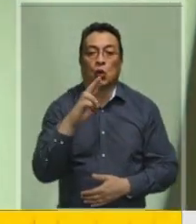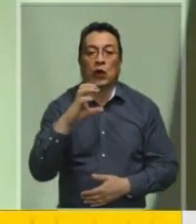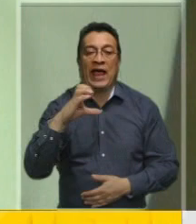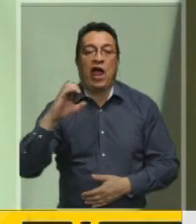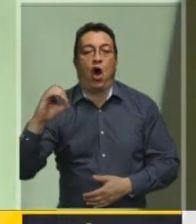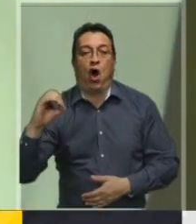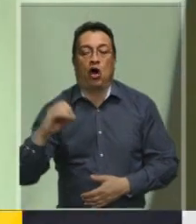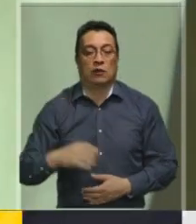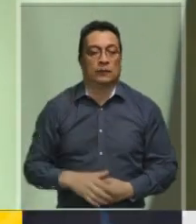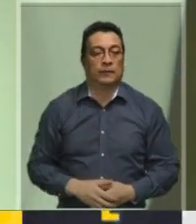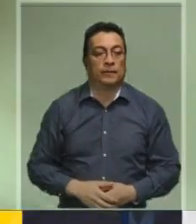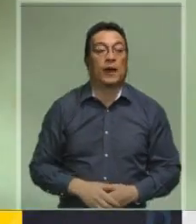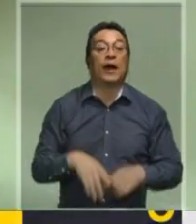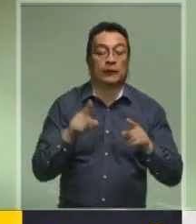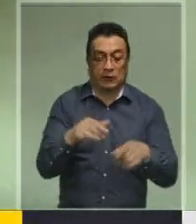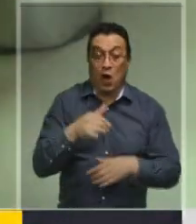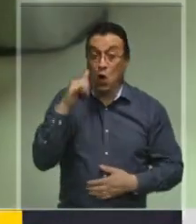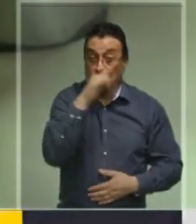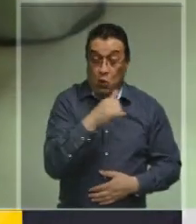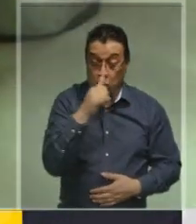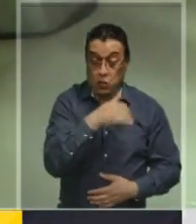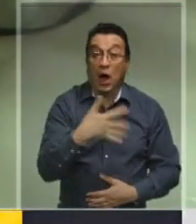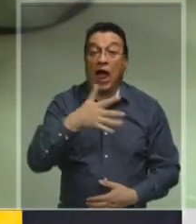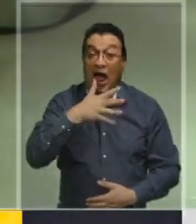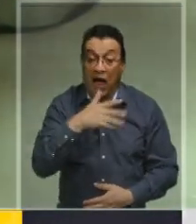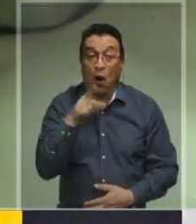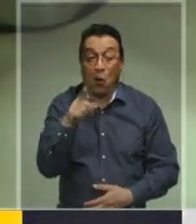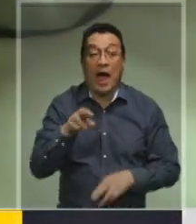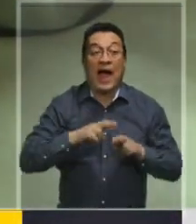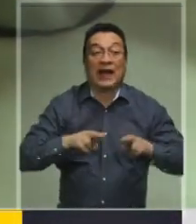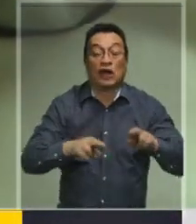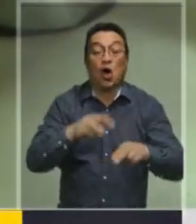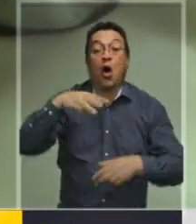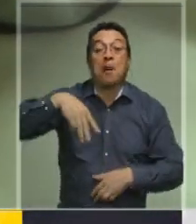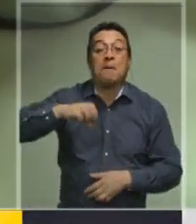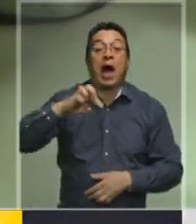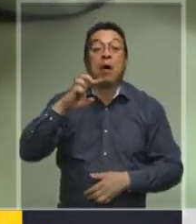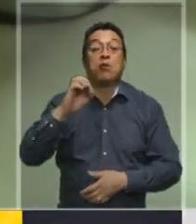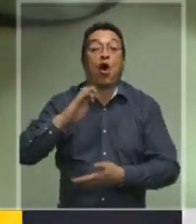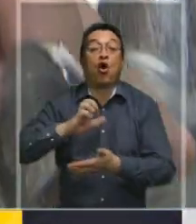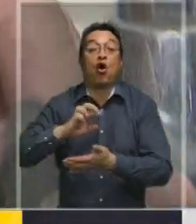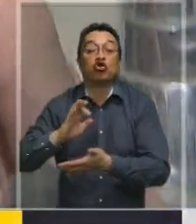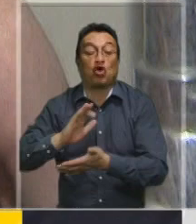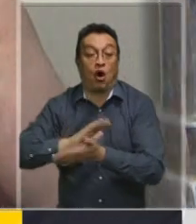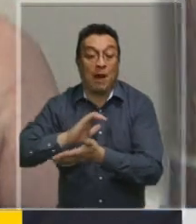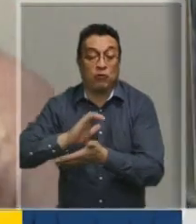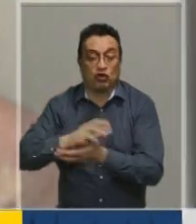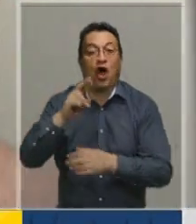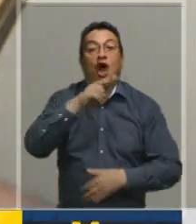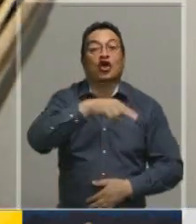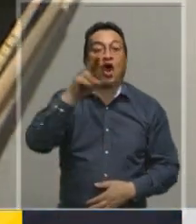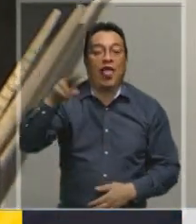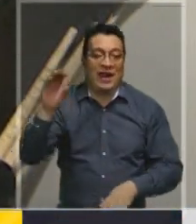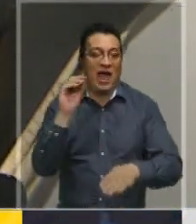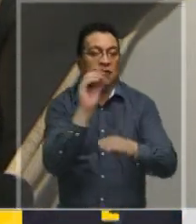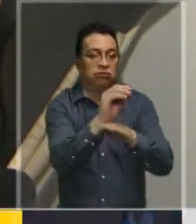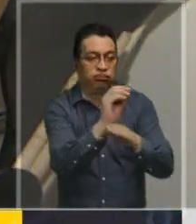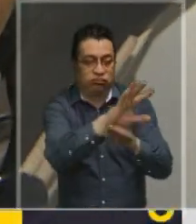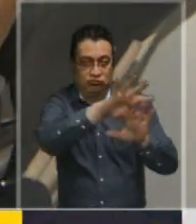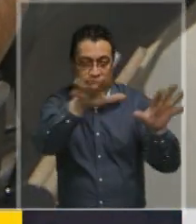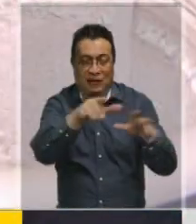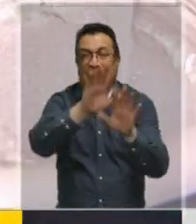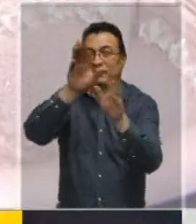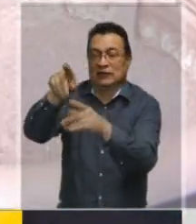Buenas noches, Ramón, así es, la turbidez de las aguas, en este caso el río Mapocho, que abastecen al sector de Colina y particularmente un sector bastante puntual